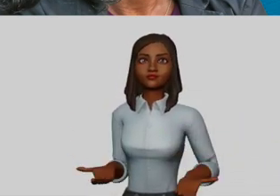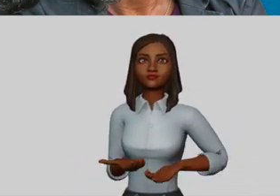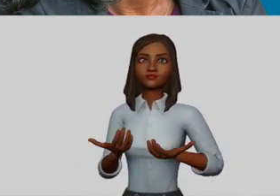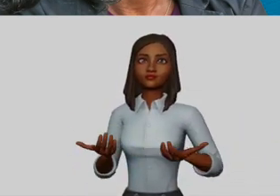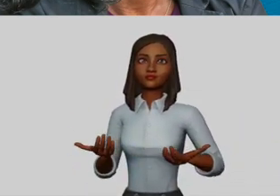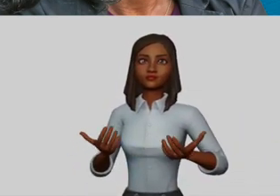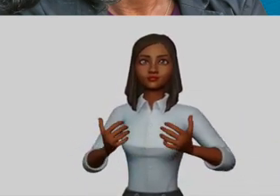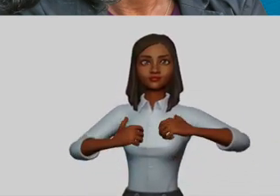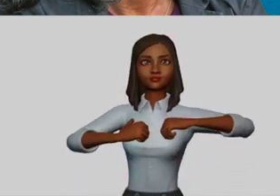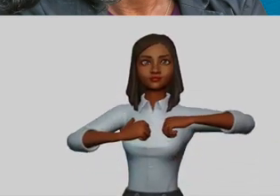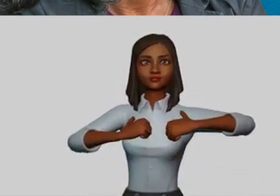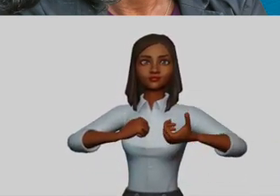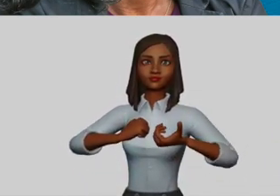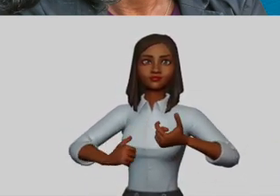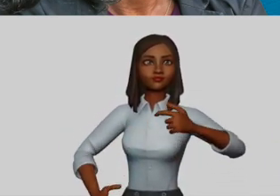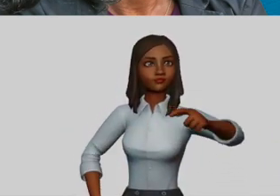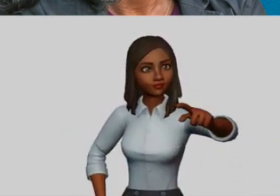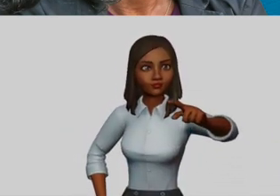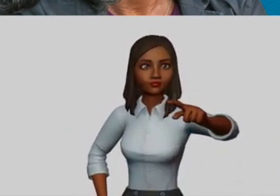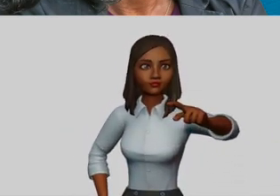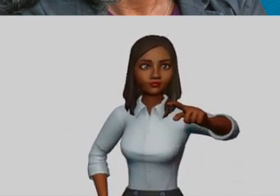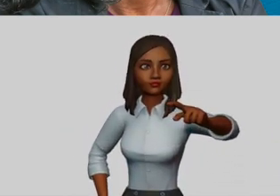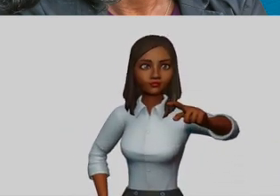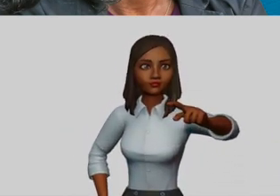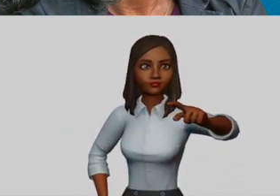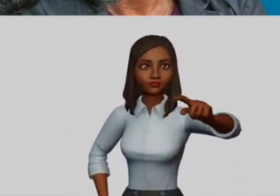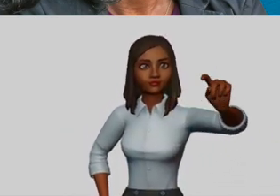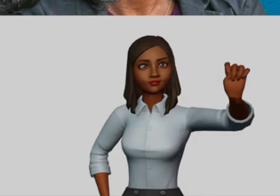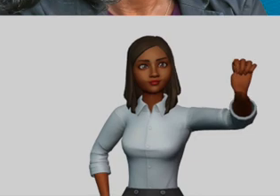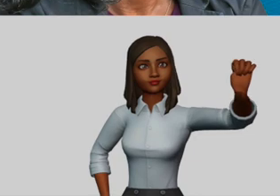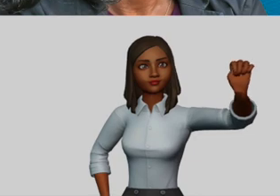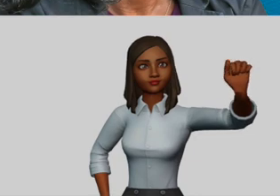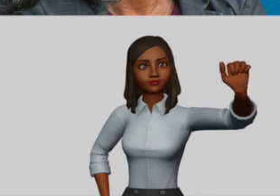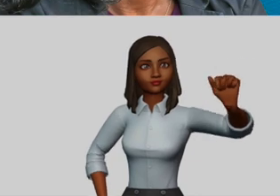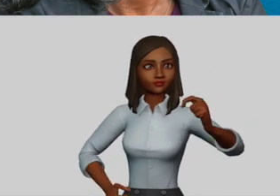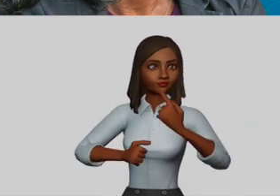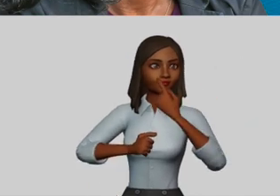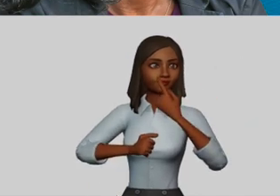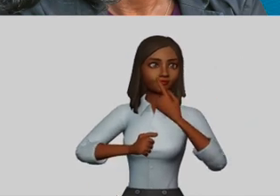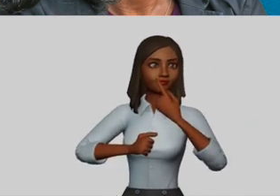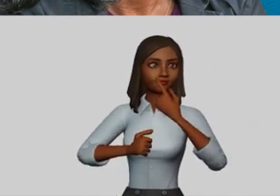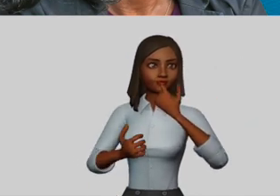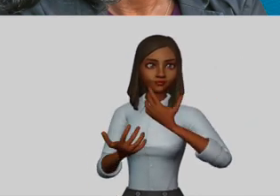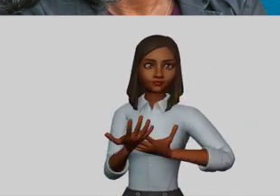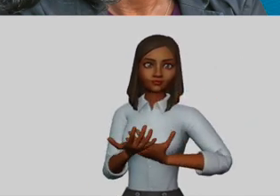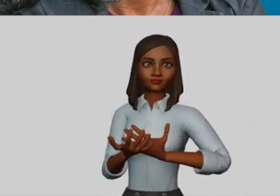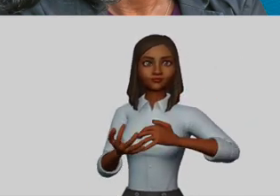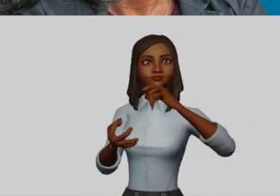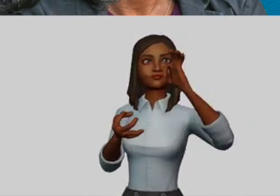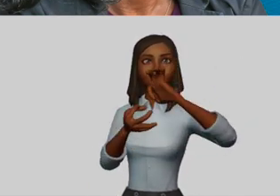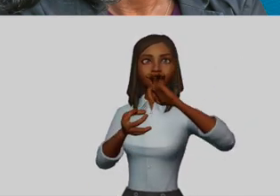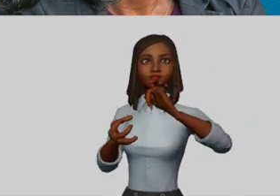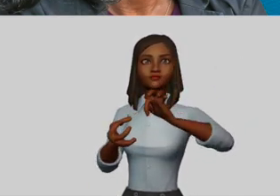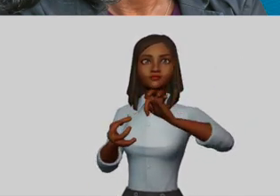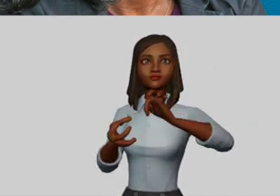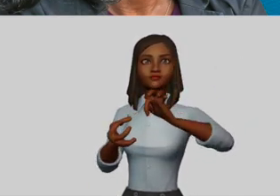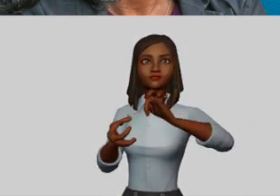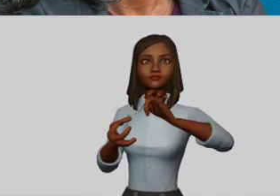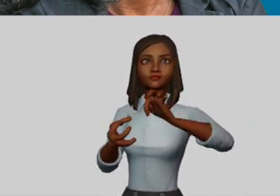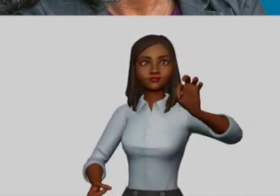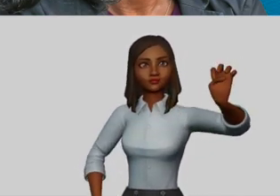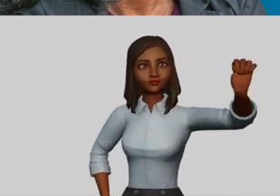8 años. Volví con mis padres y, o sea, no sabía nada de inglés, o sea, no sabía nada de los Estados